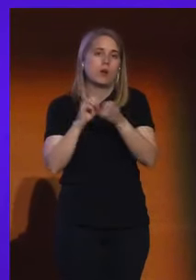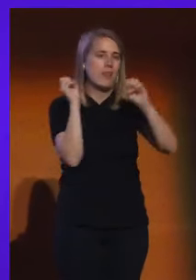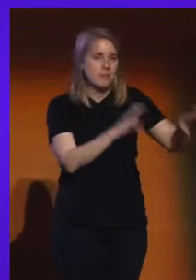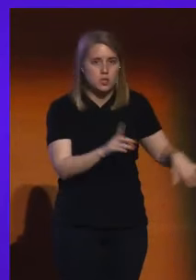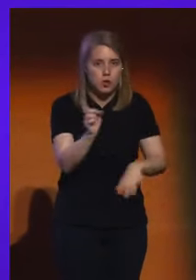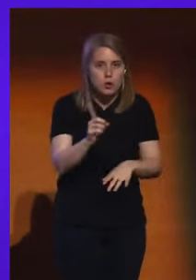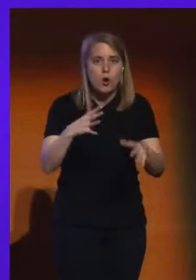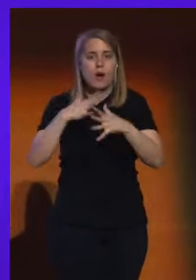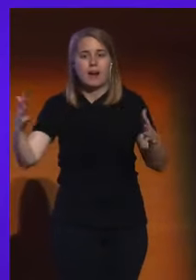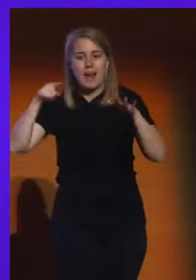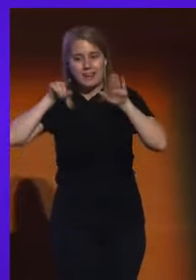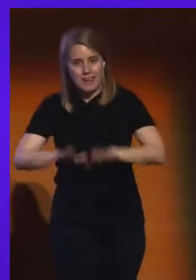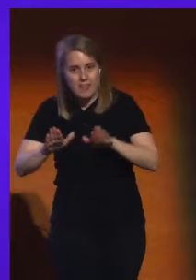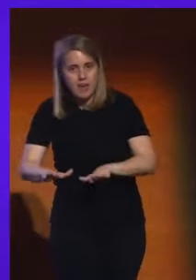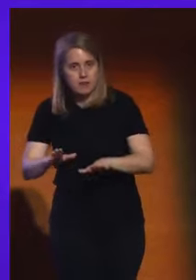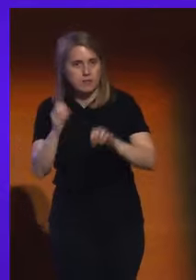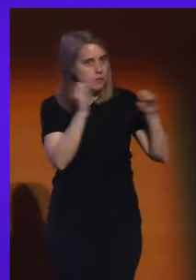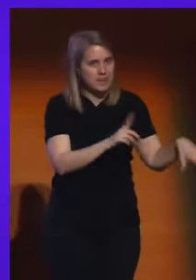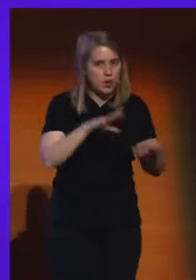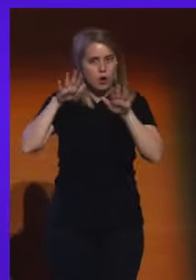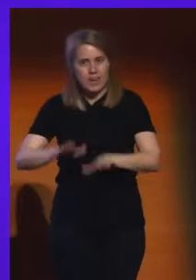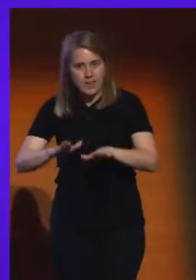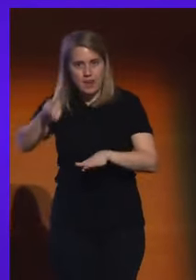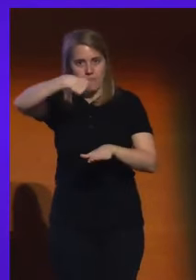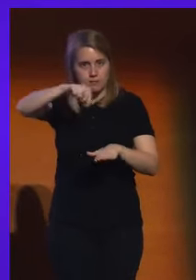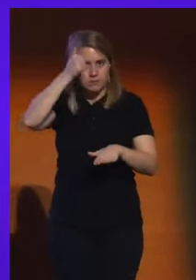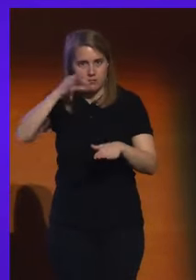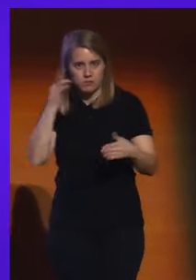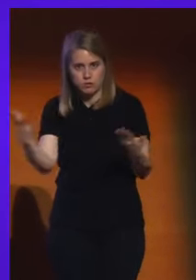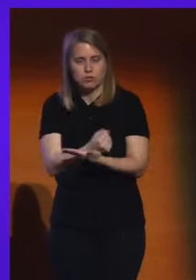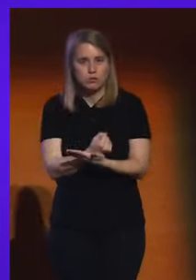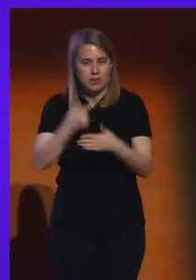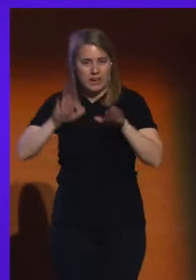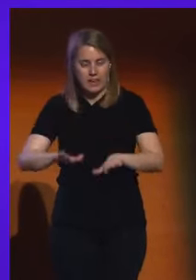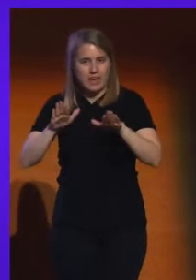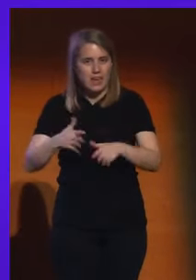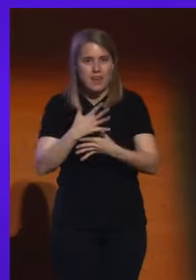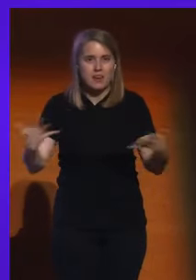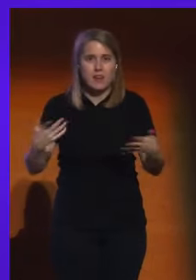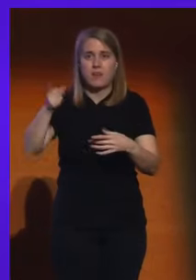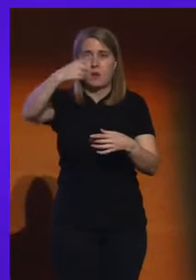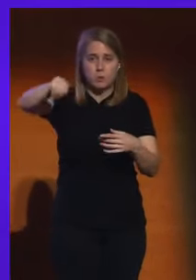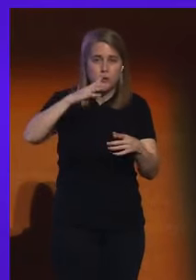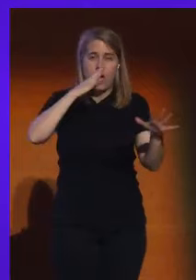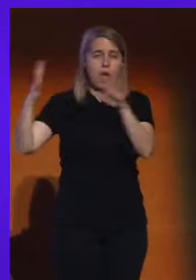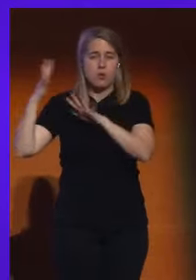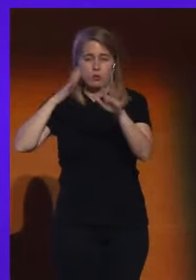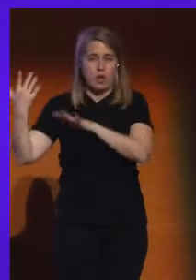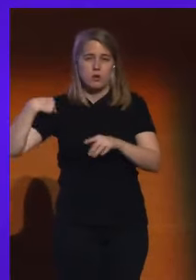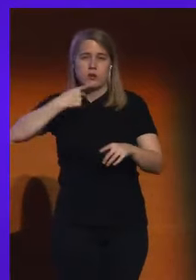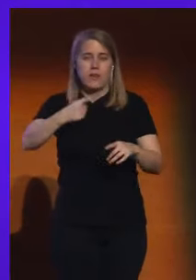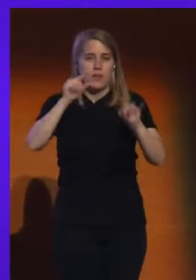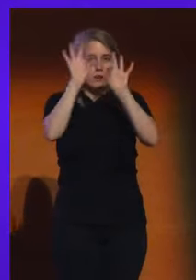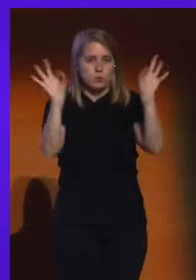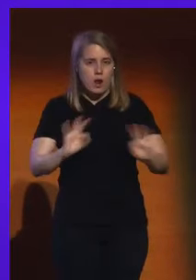la gran quedada. Quedar, quedarnos y quedarse. Esa gran quedada que lleváis sembrando hace décadas